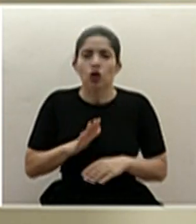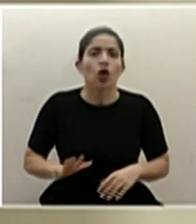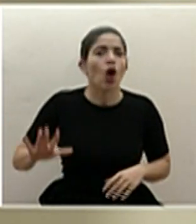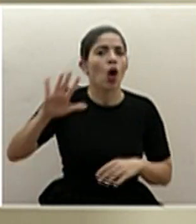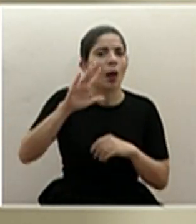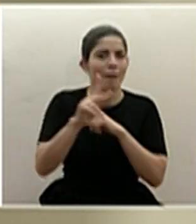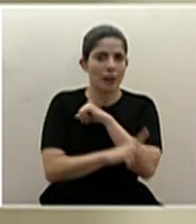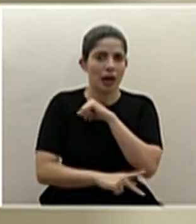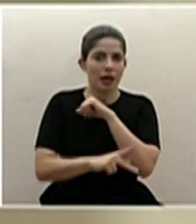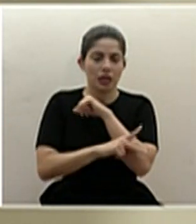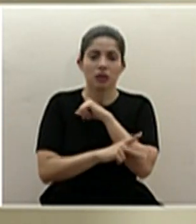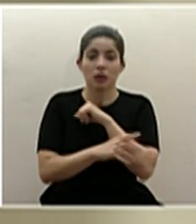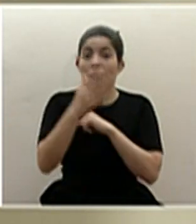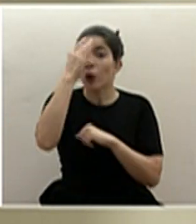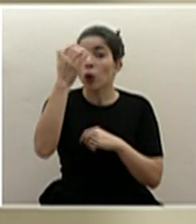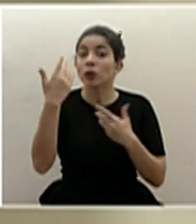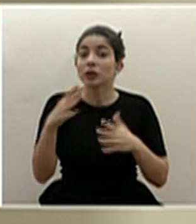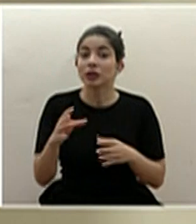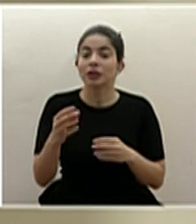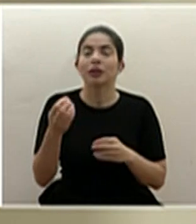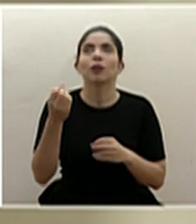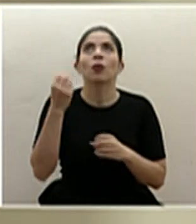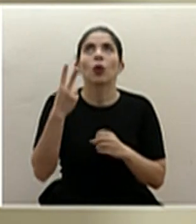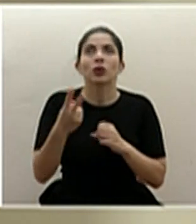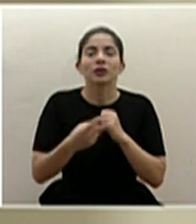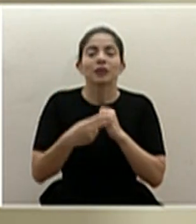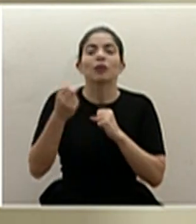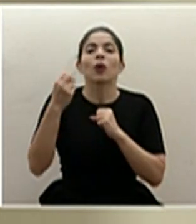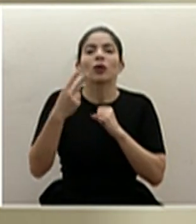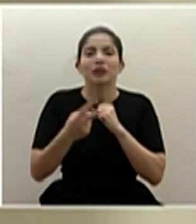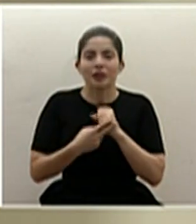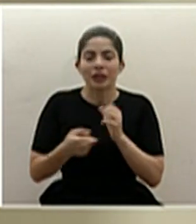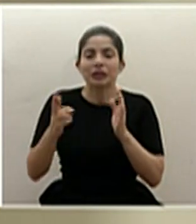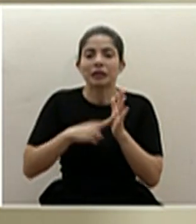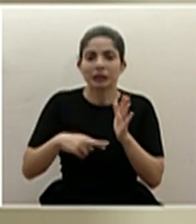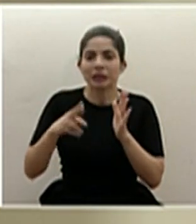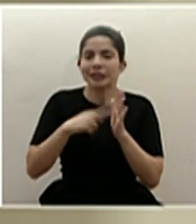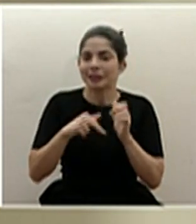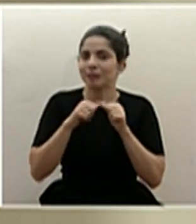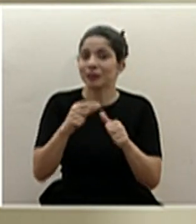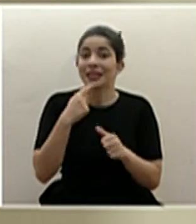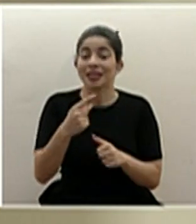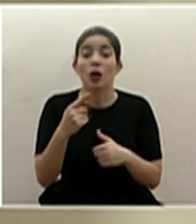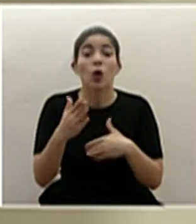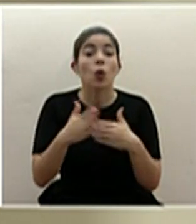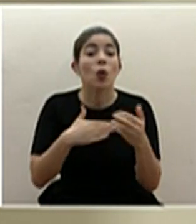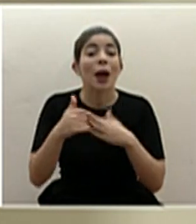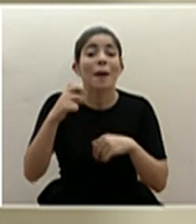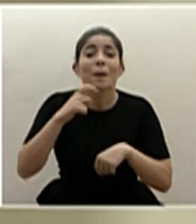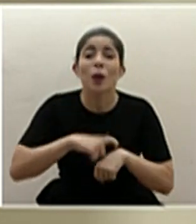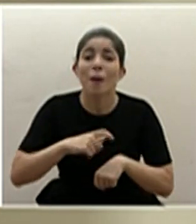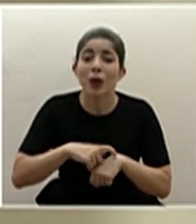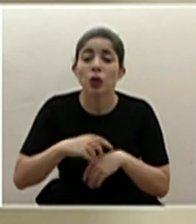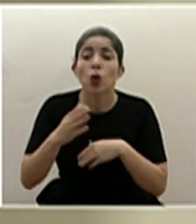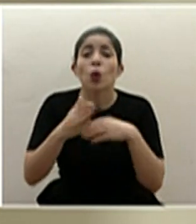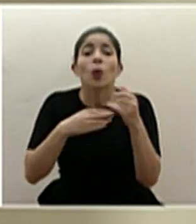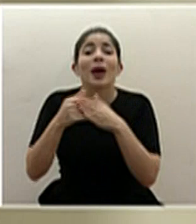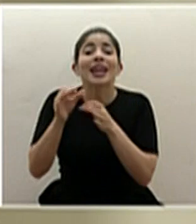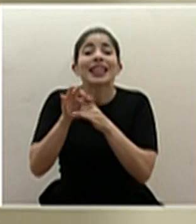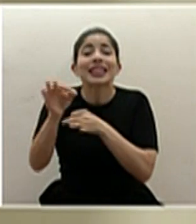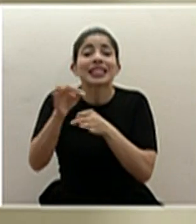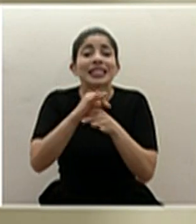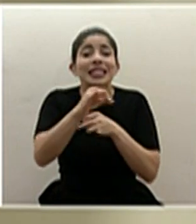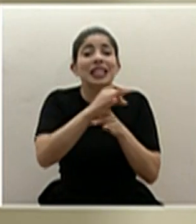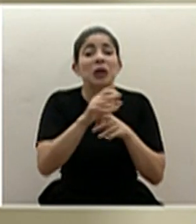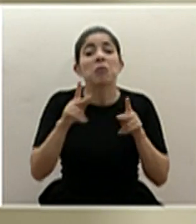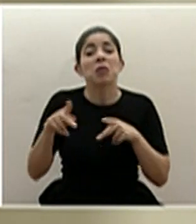país, porque yo lo he dicho una y otra vez y lo seguiré diciendo, en cualquier momento, en cualquier distrito que